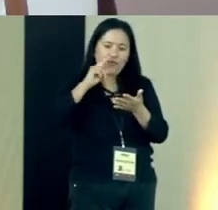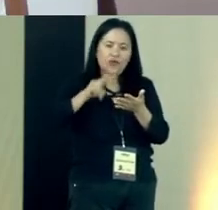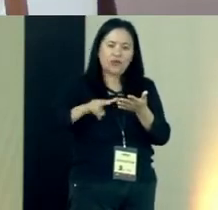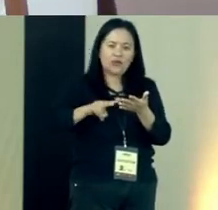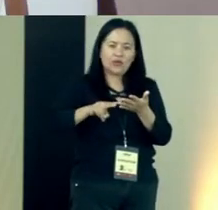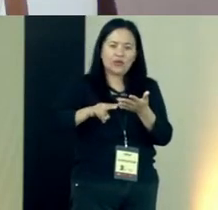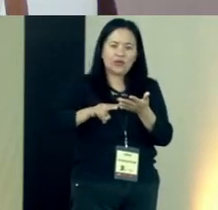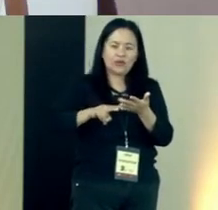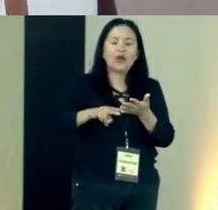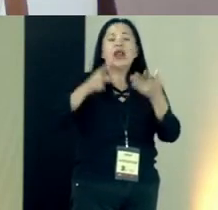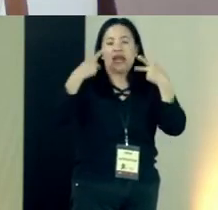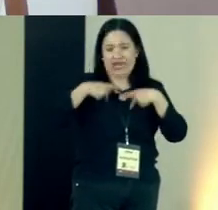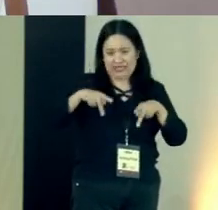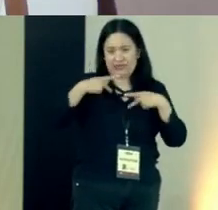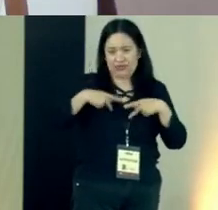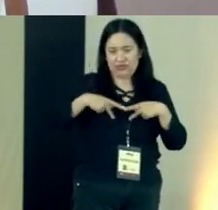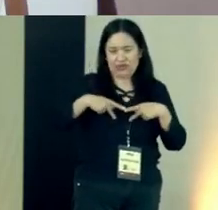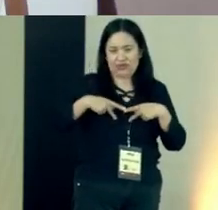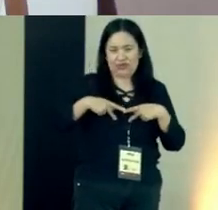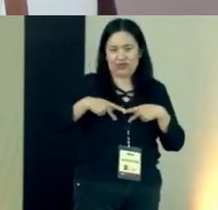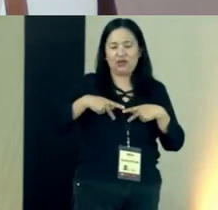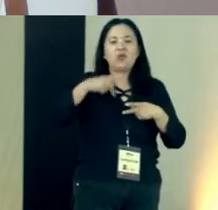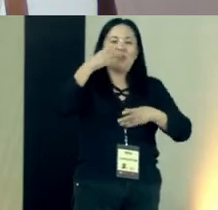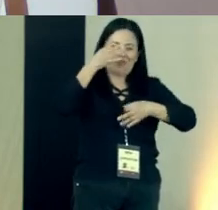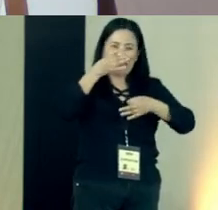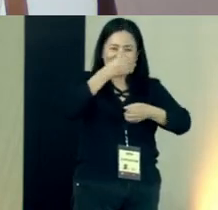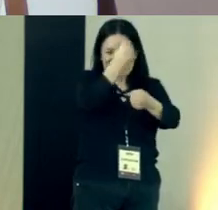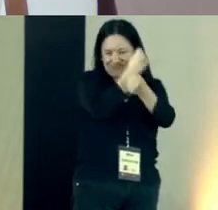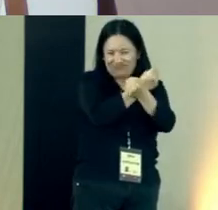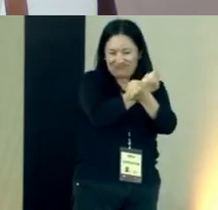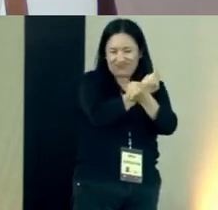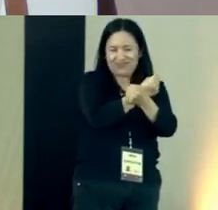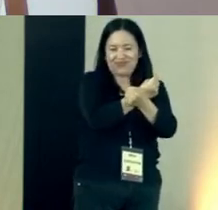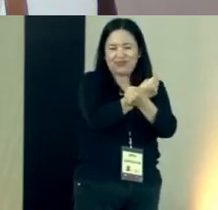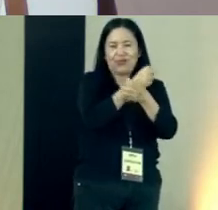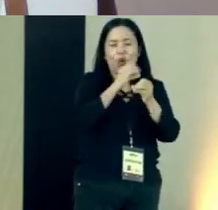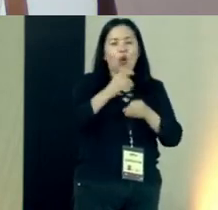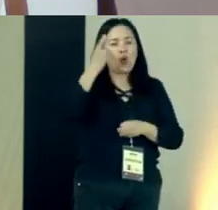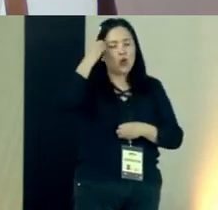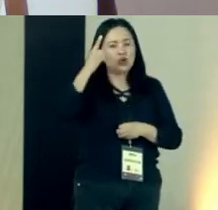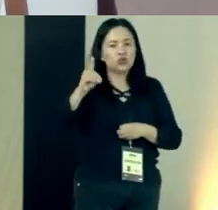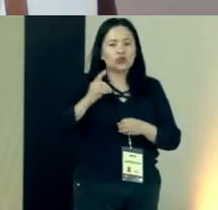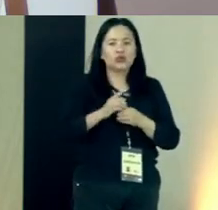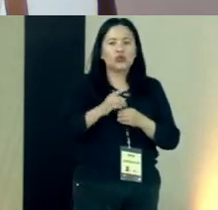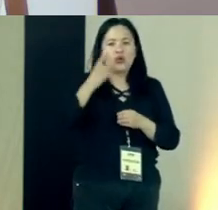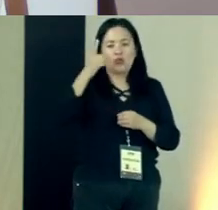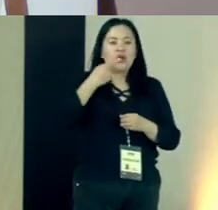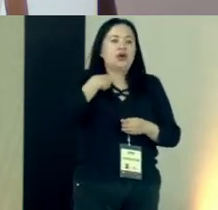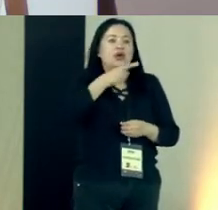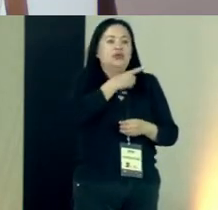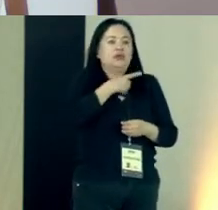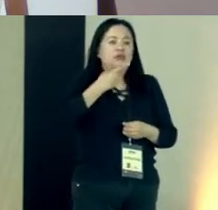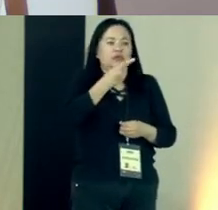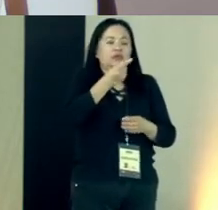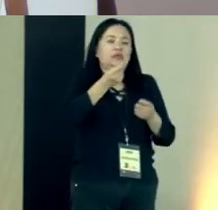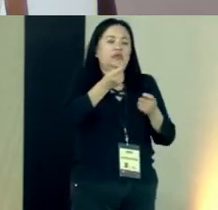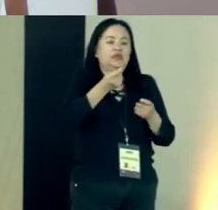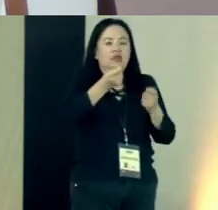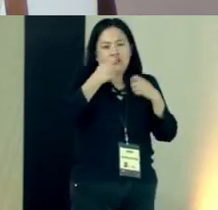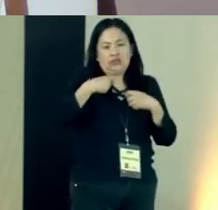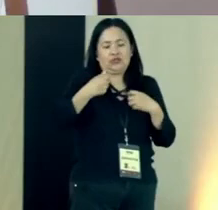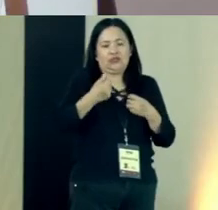que emprendían muchas veces las personas esclavizadas, o también los dueños, para reclamar indemnizaciones